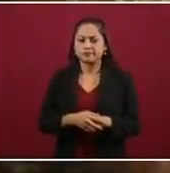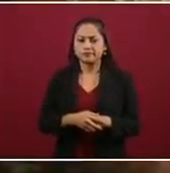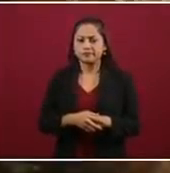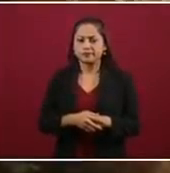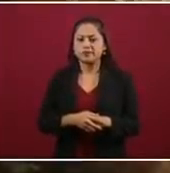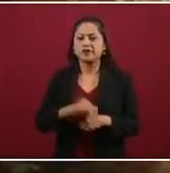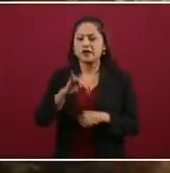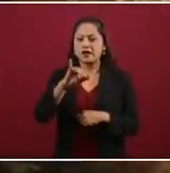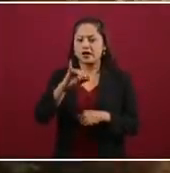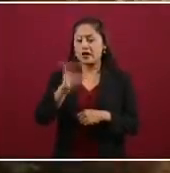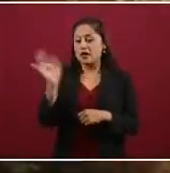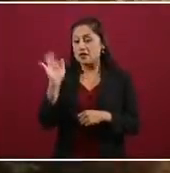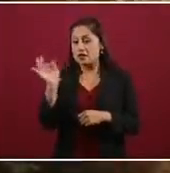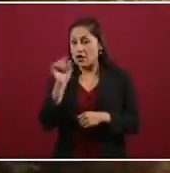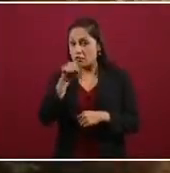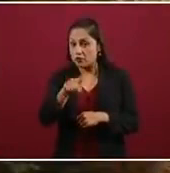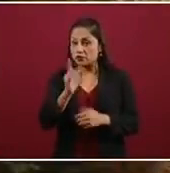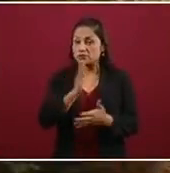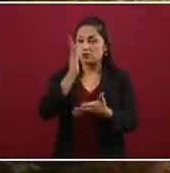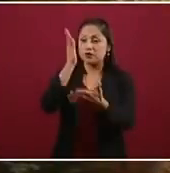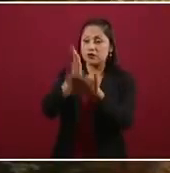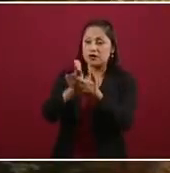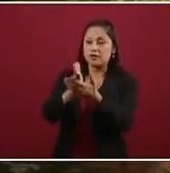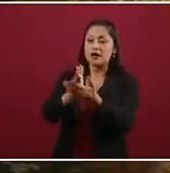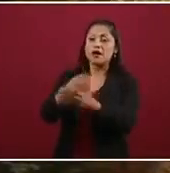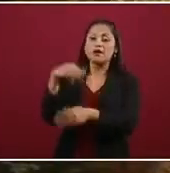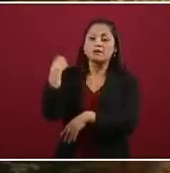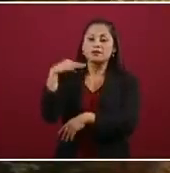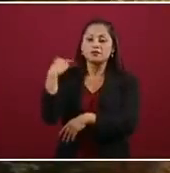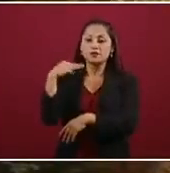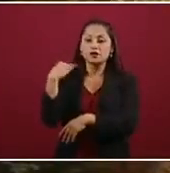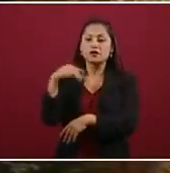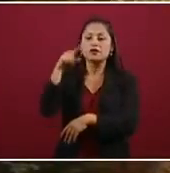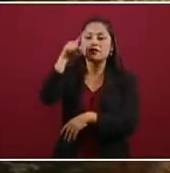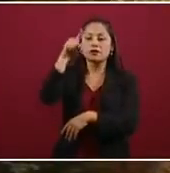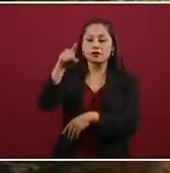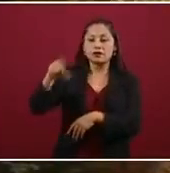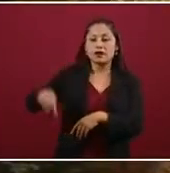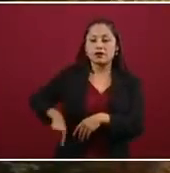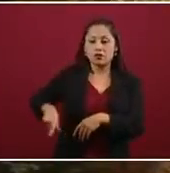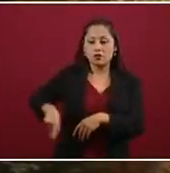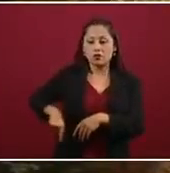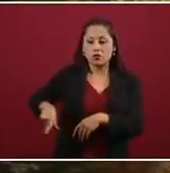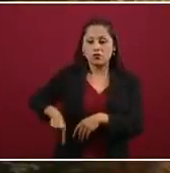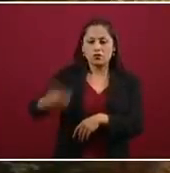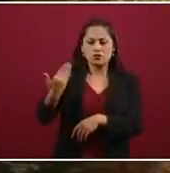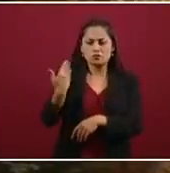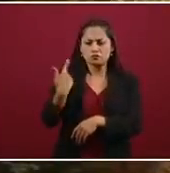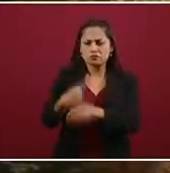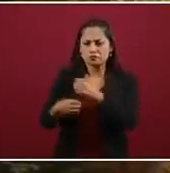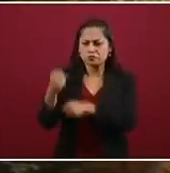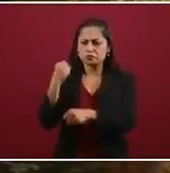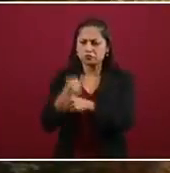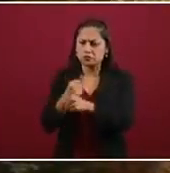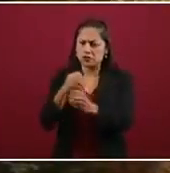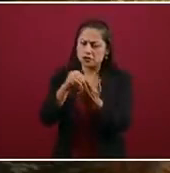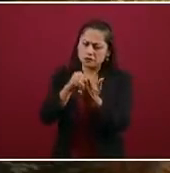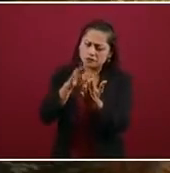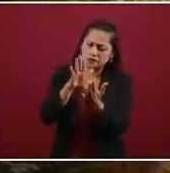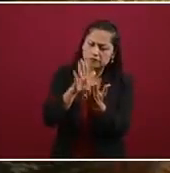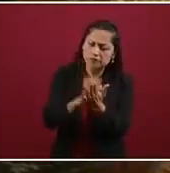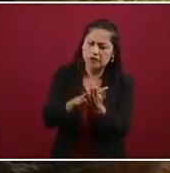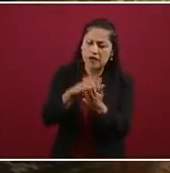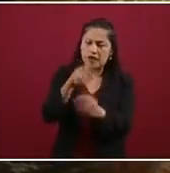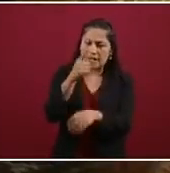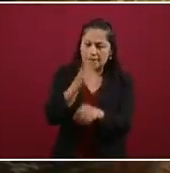Si tienen la oportunidad de viajar a Michoacán, no olviden que el gobierno del estado hace unos años publicó una edición facsimilar de Los Sentimientos de la